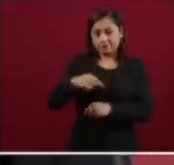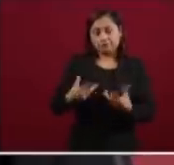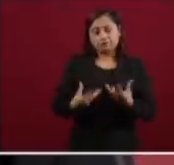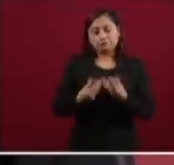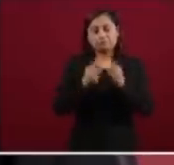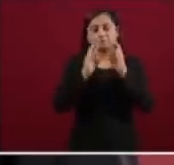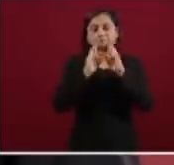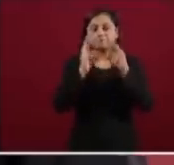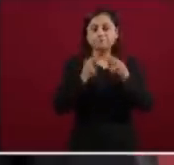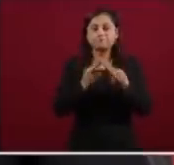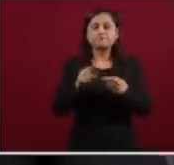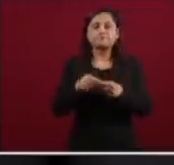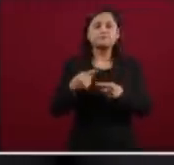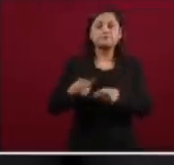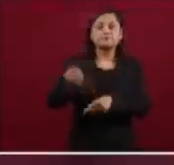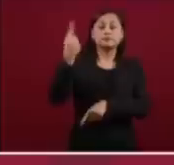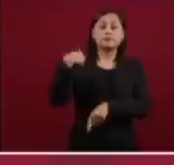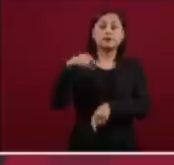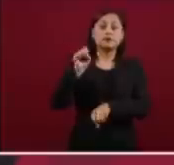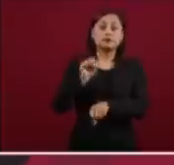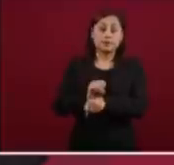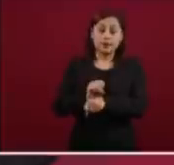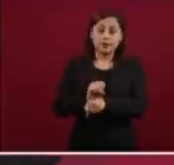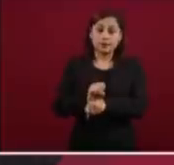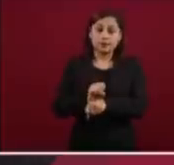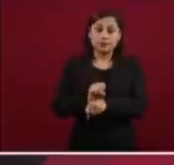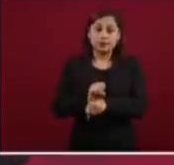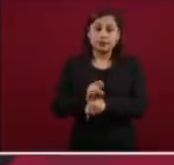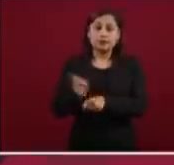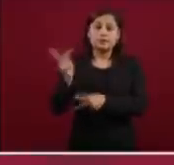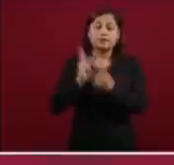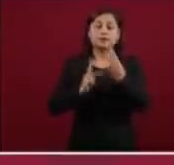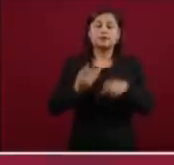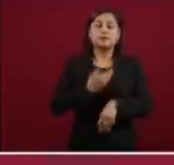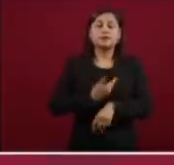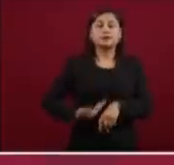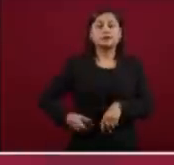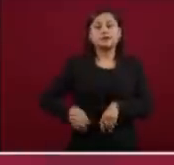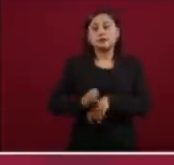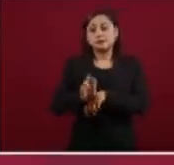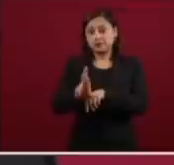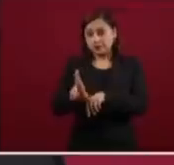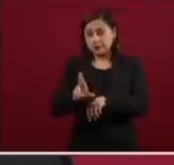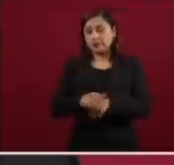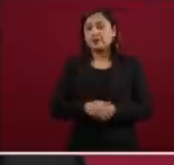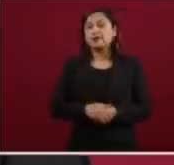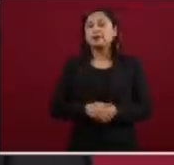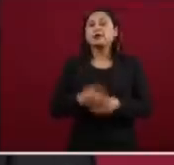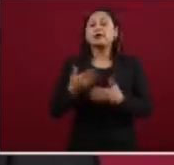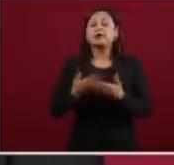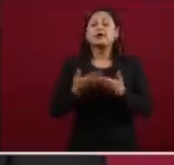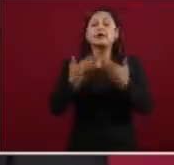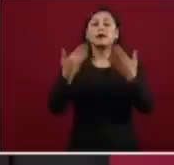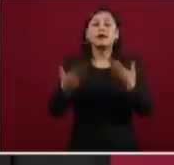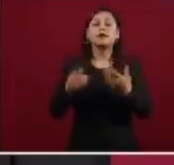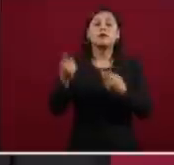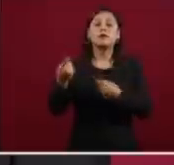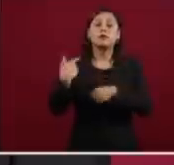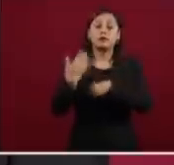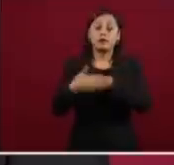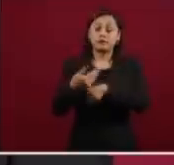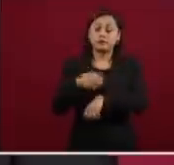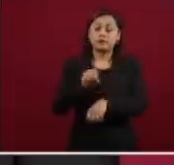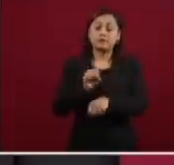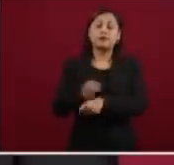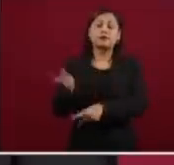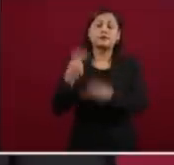el presidente de costa rica y esta semana va a estar el presidente de